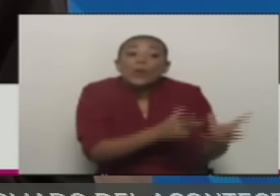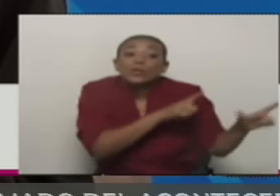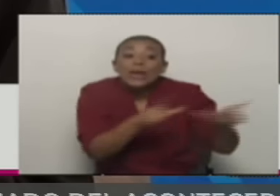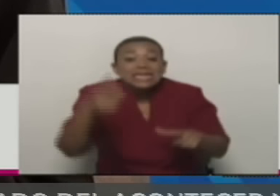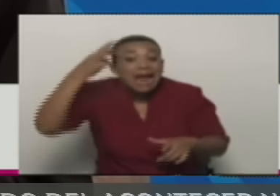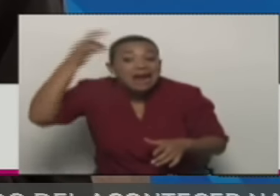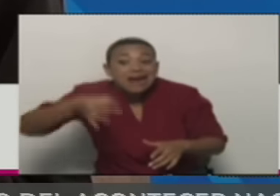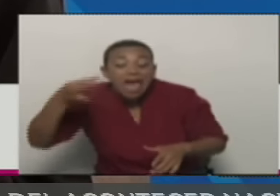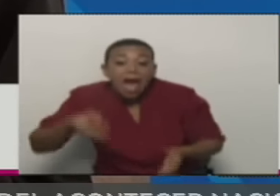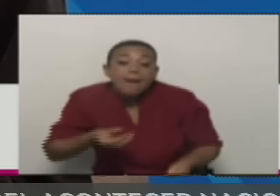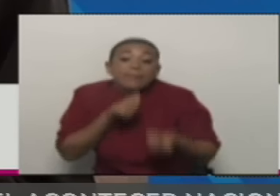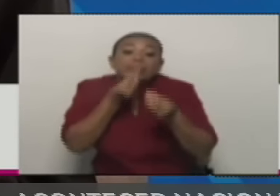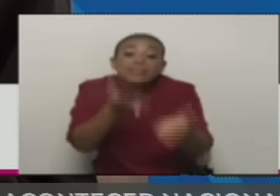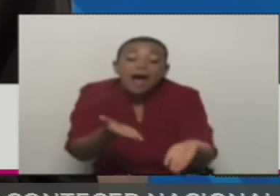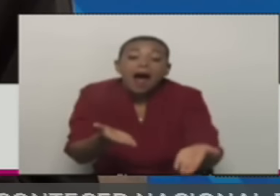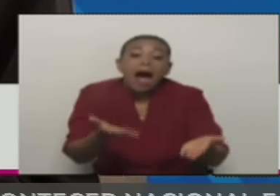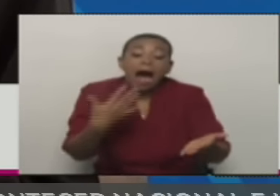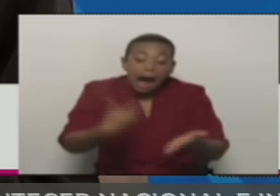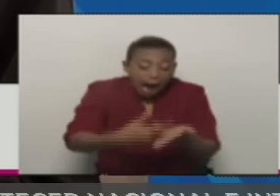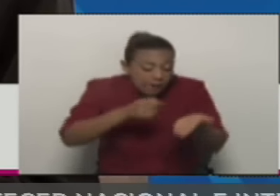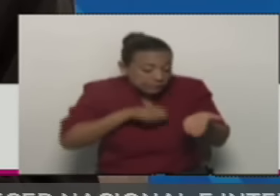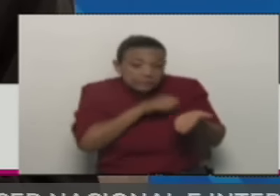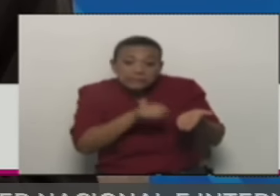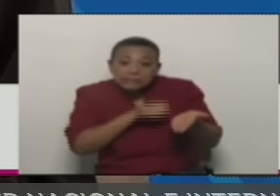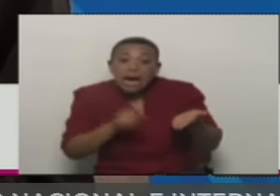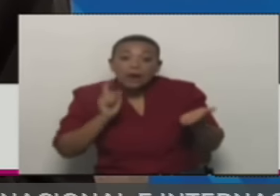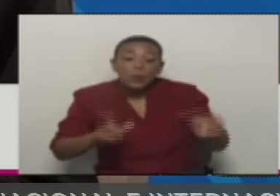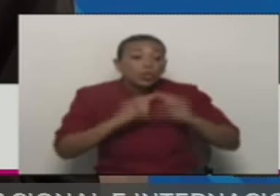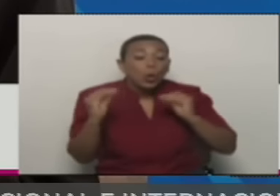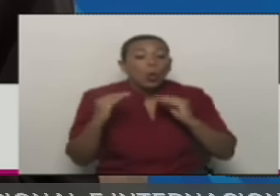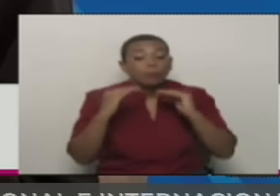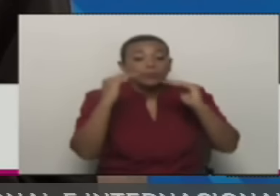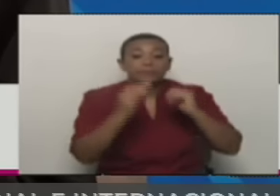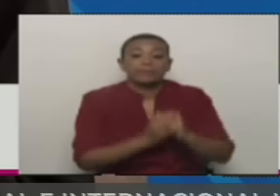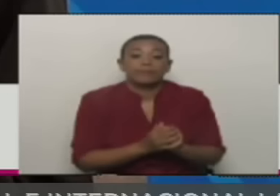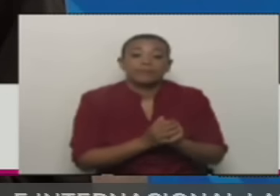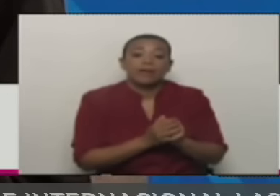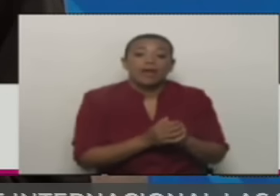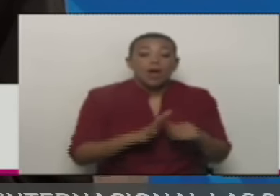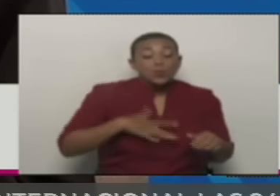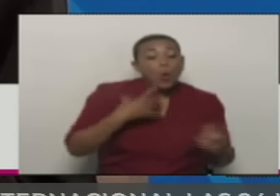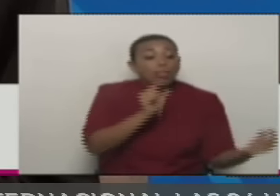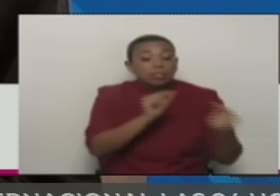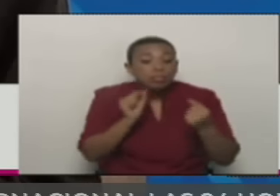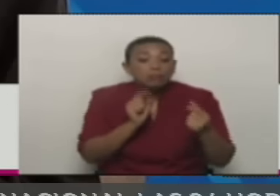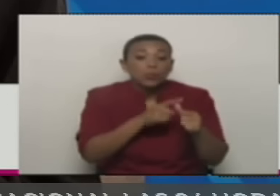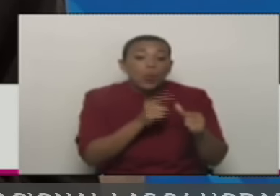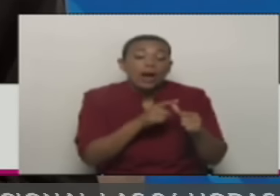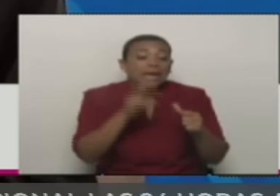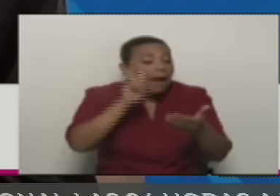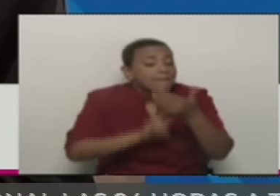un gobierno mucho más eficiente, mucho más dinámico a todos los niveles. Se pretende en la discusión que la visión comunal,